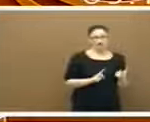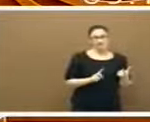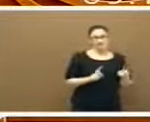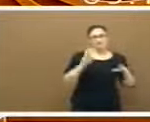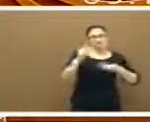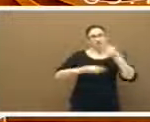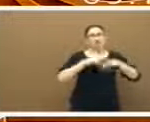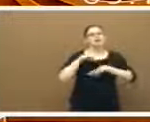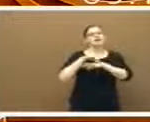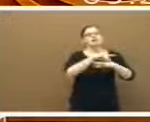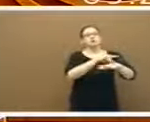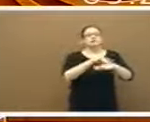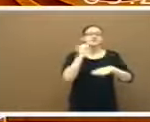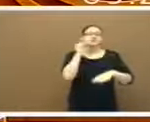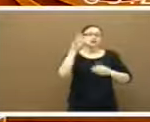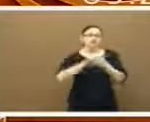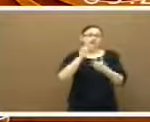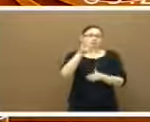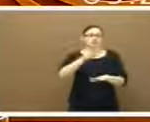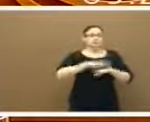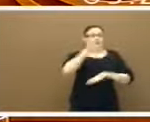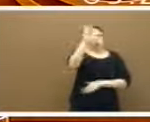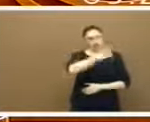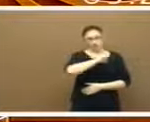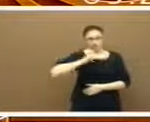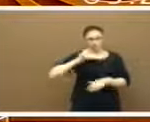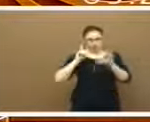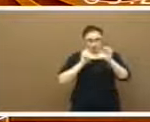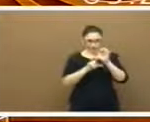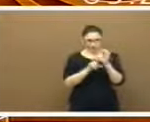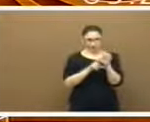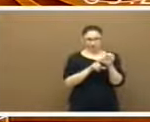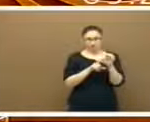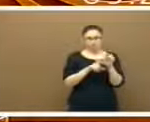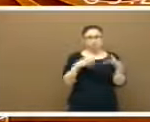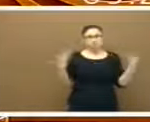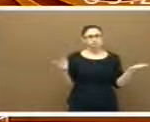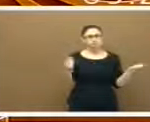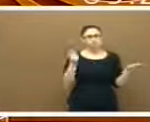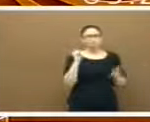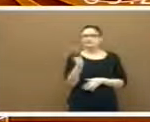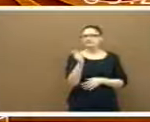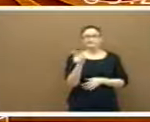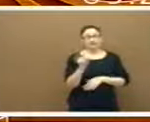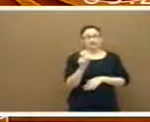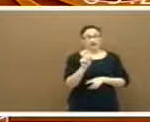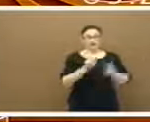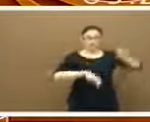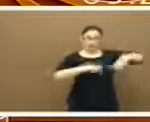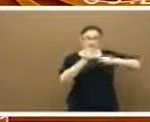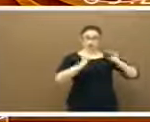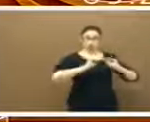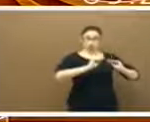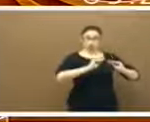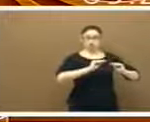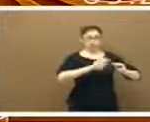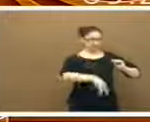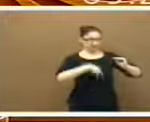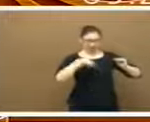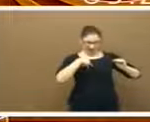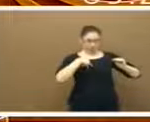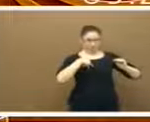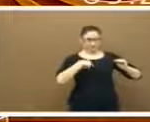presupuesto del 2014 para la comunidad autónoma extremeña. En muchas ocasiones, en sus enmiendas y en términos generales, todas